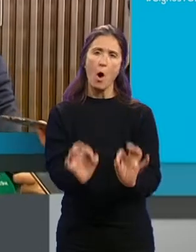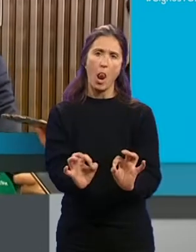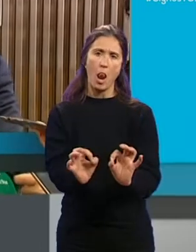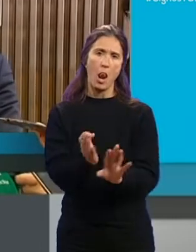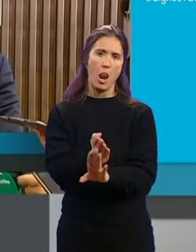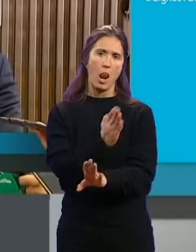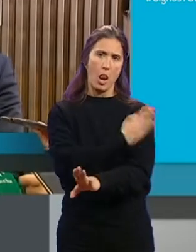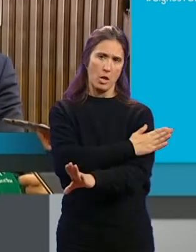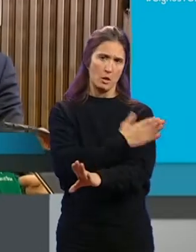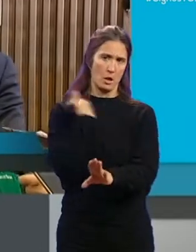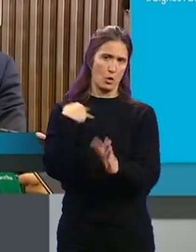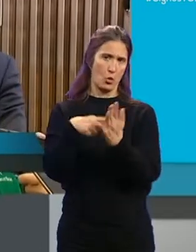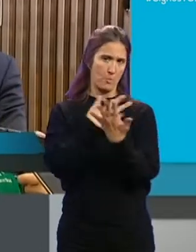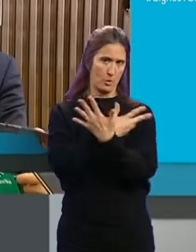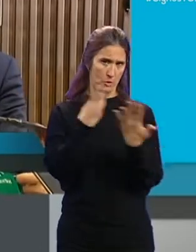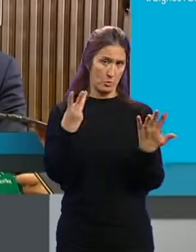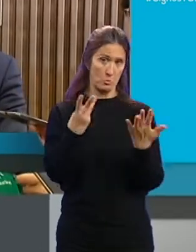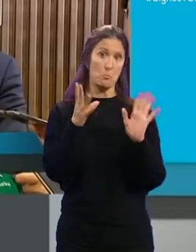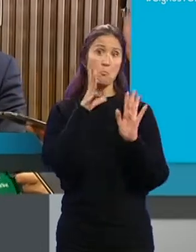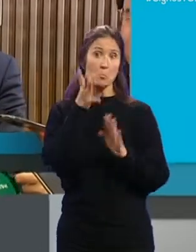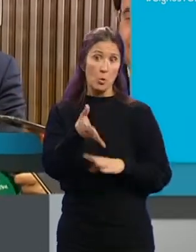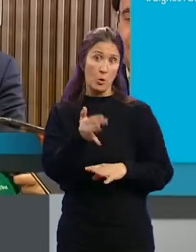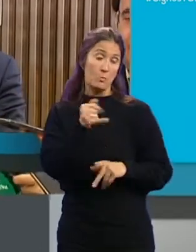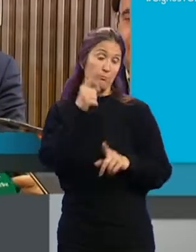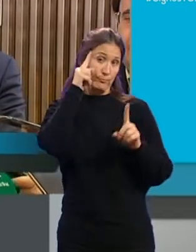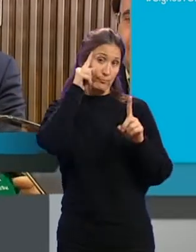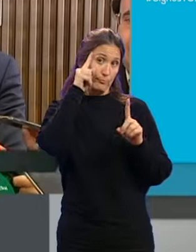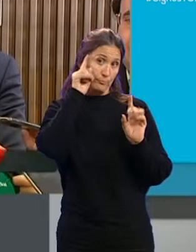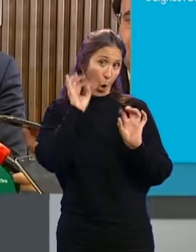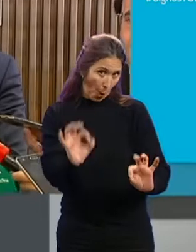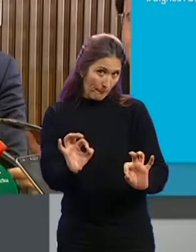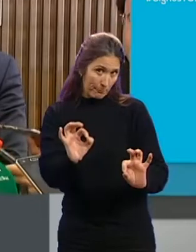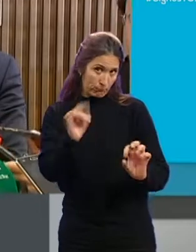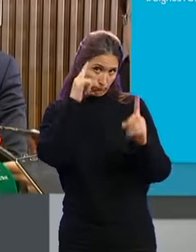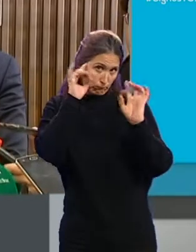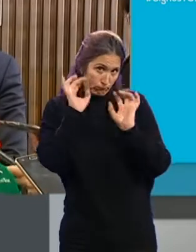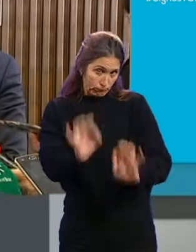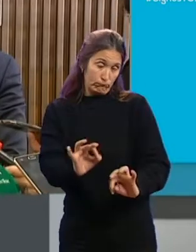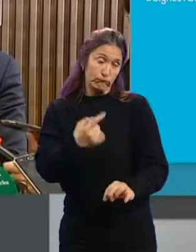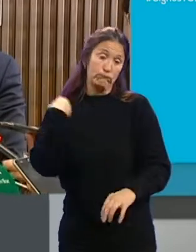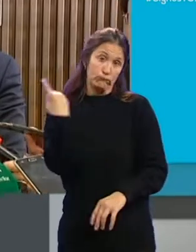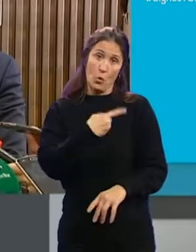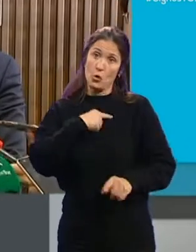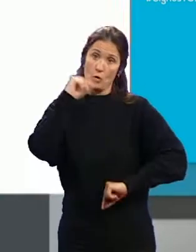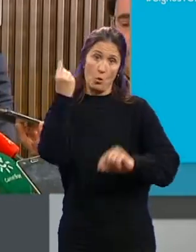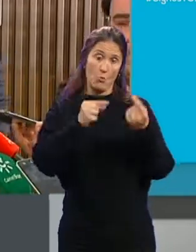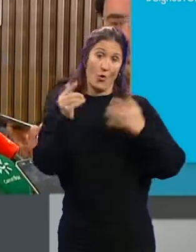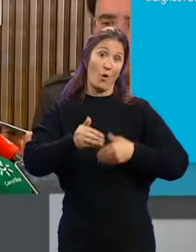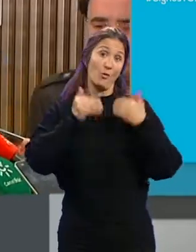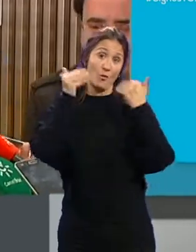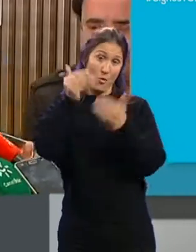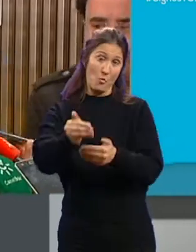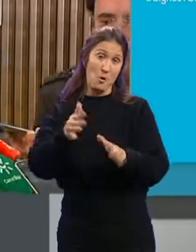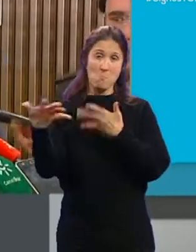tenía el consorcio para el 18... ...entre otras cosas, y por razones obvias... ...nosotros tenemos el presupuesto por rogados...